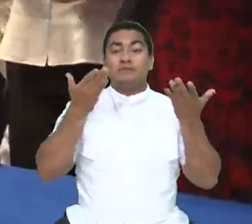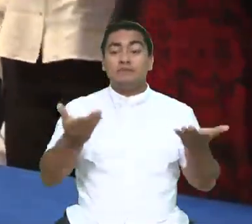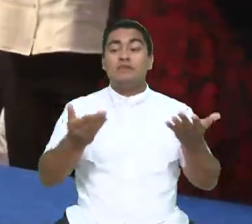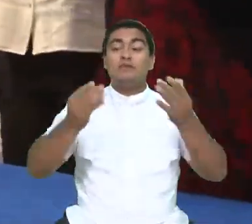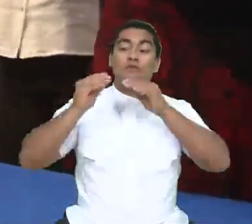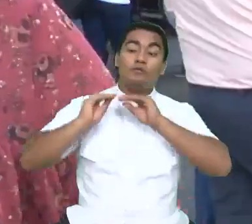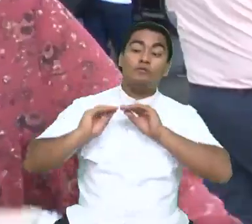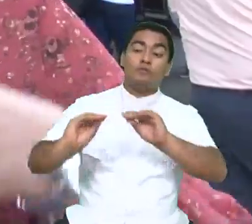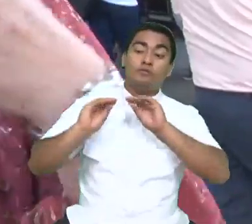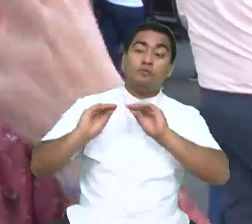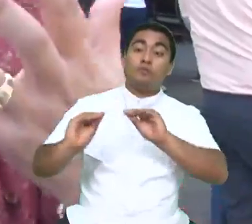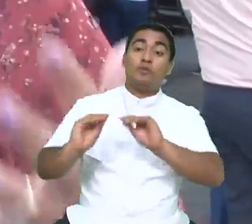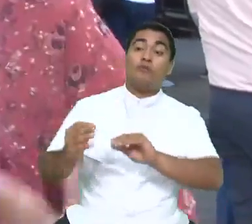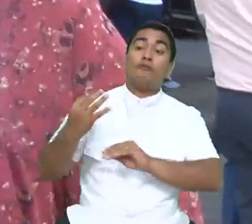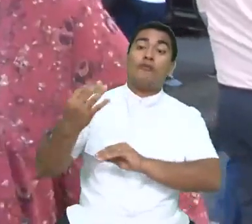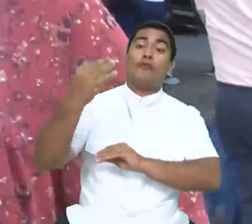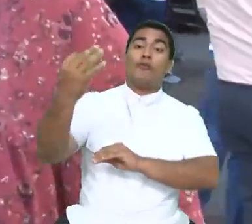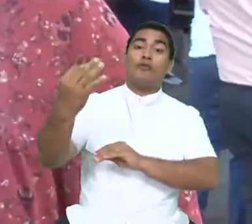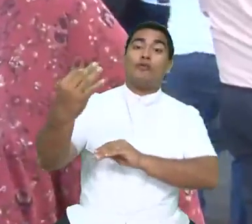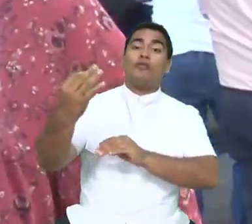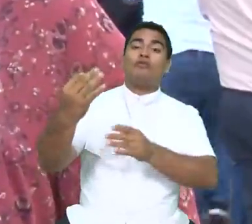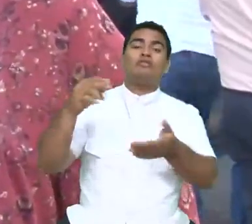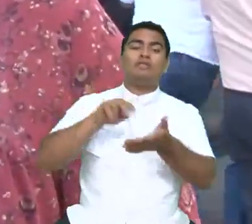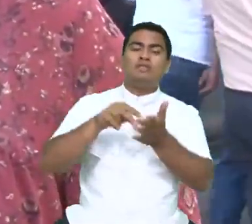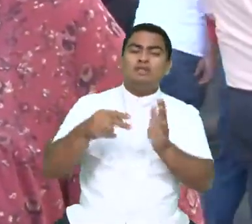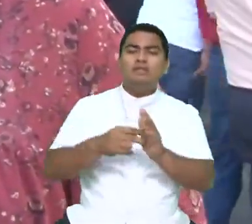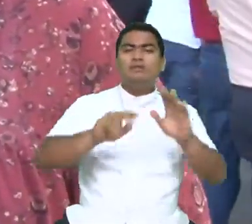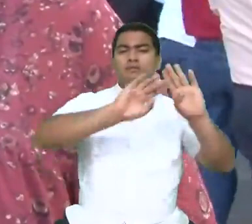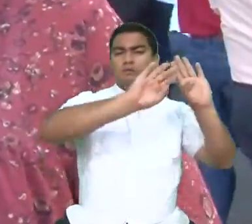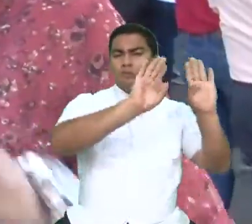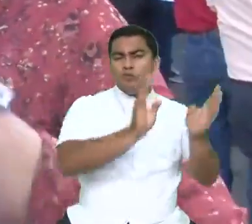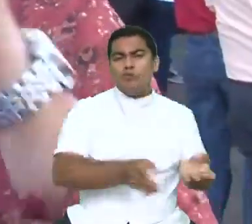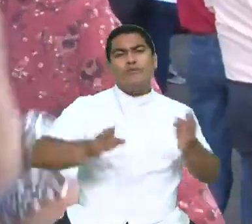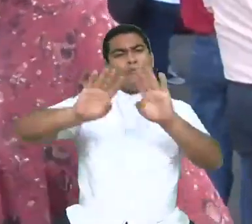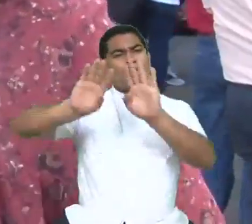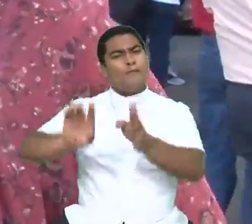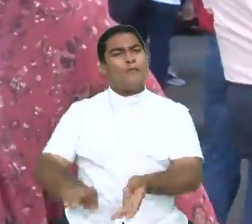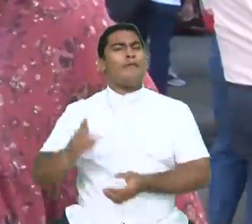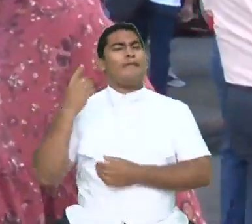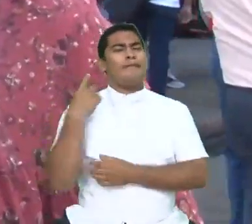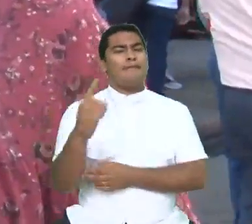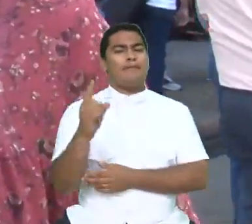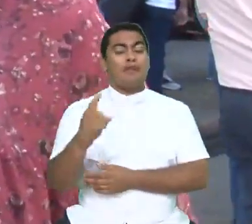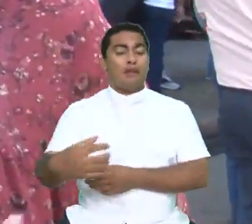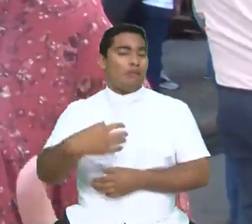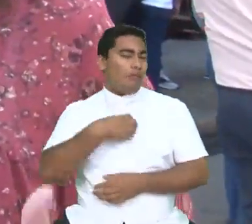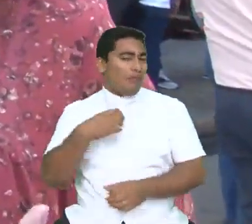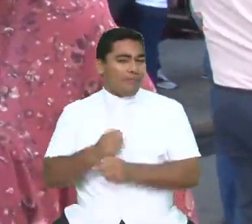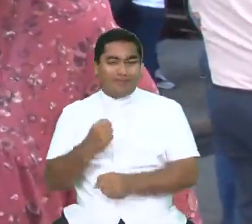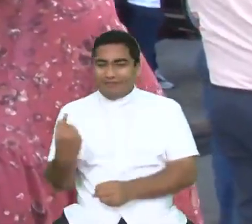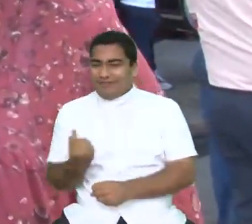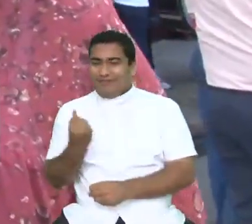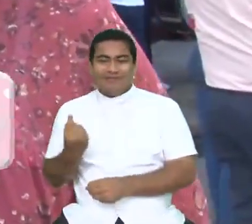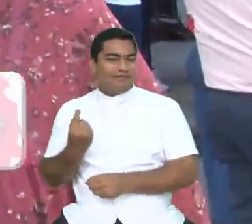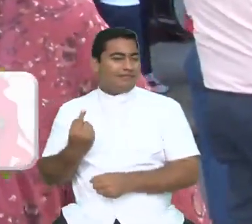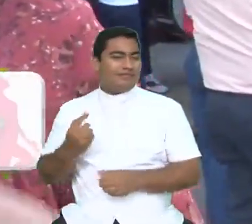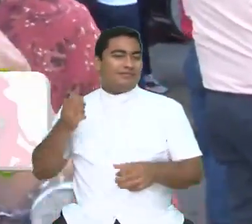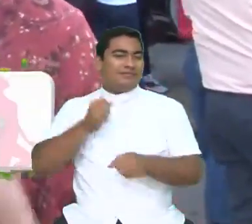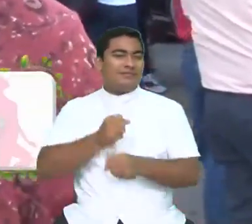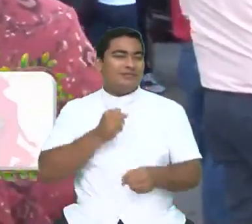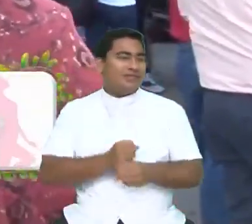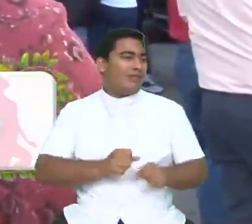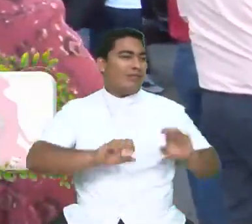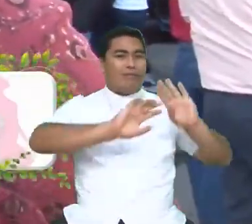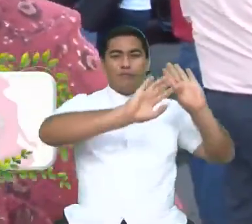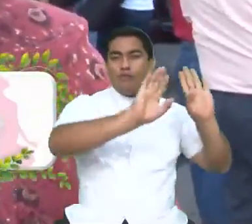futuras generaciones todos esos logros que nosotros hemos llegado a tener. Pero este no es trabajo individual, son trabajos colectivos.